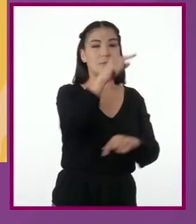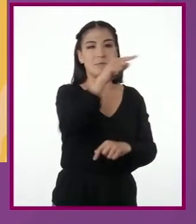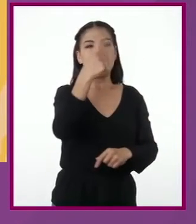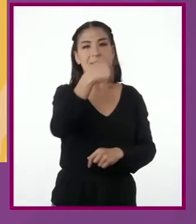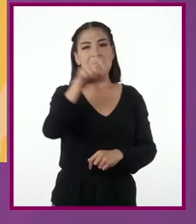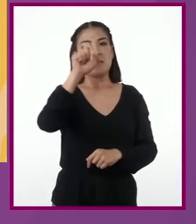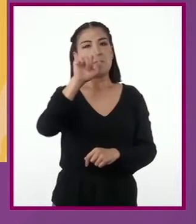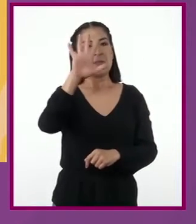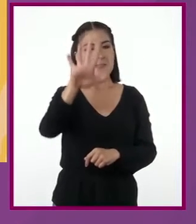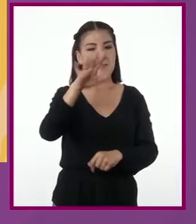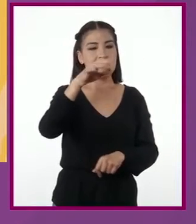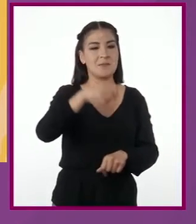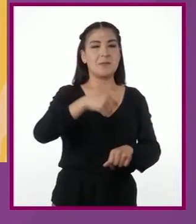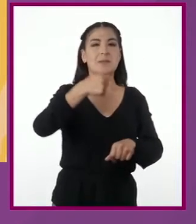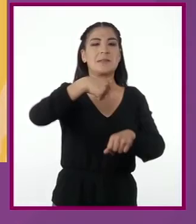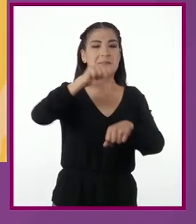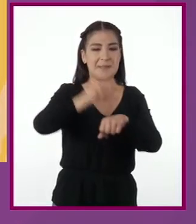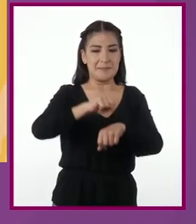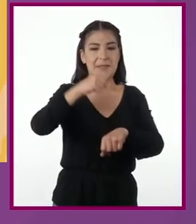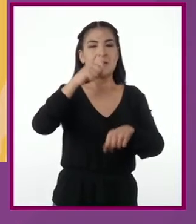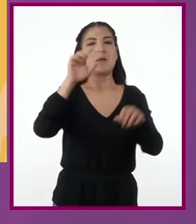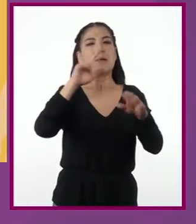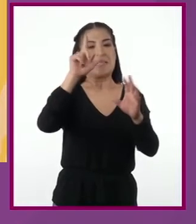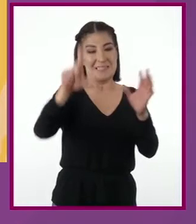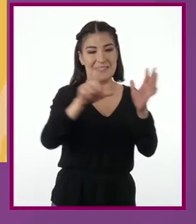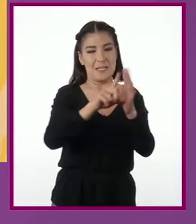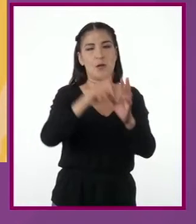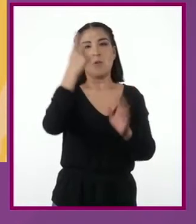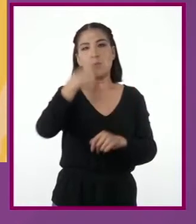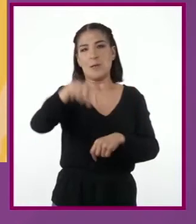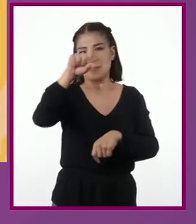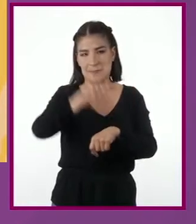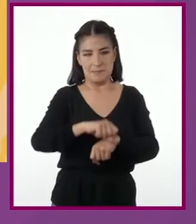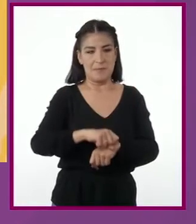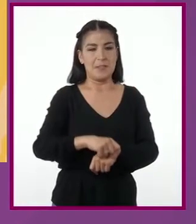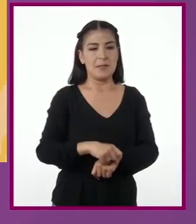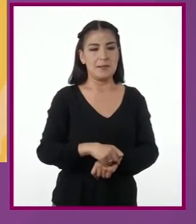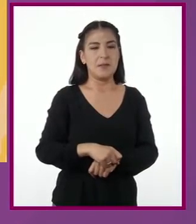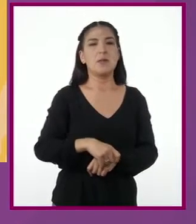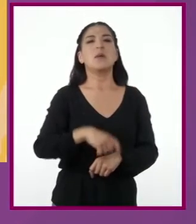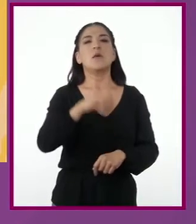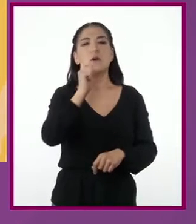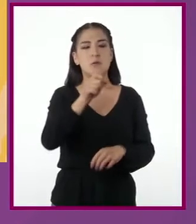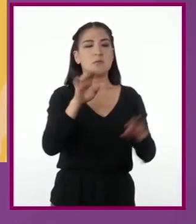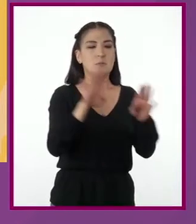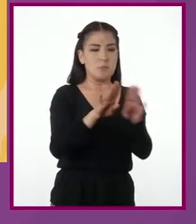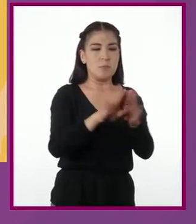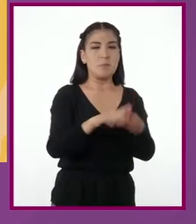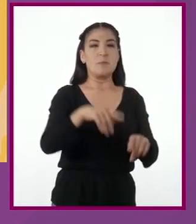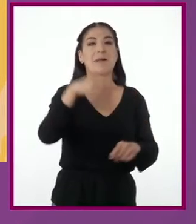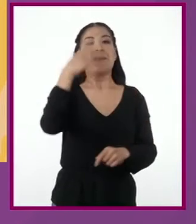que son los litros que se consumen en una semana. Por lo tanto, multiplicando 10 veintiavos